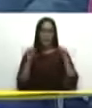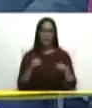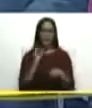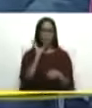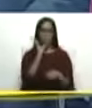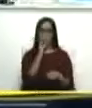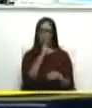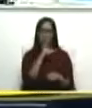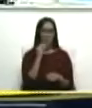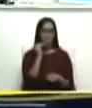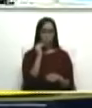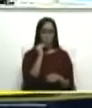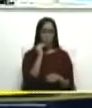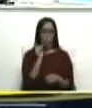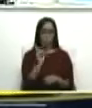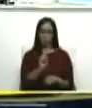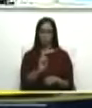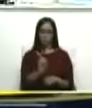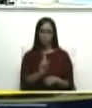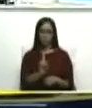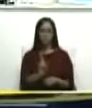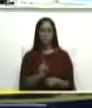lazo.